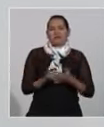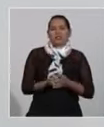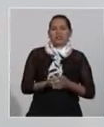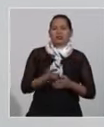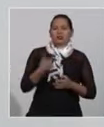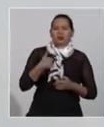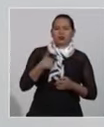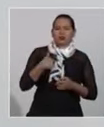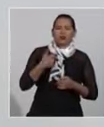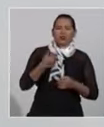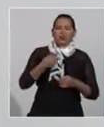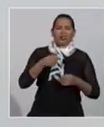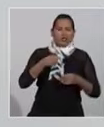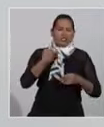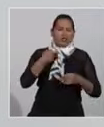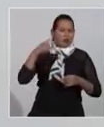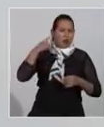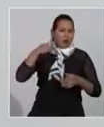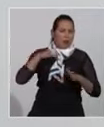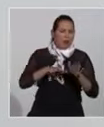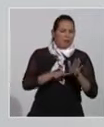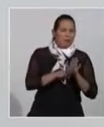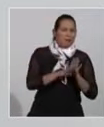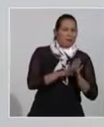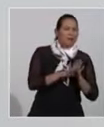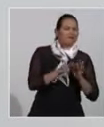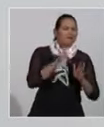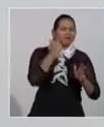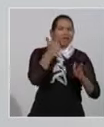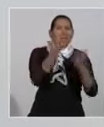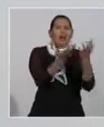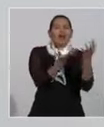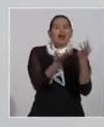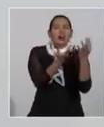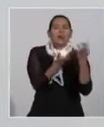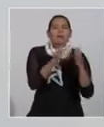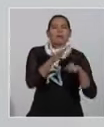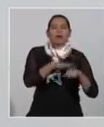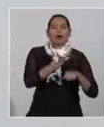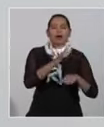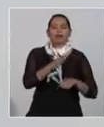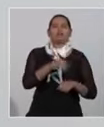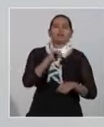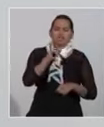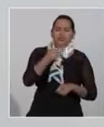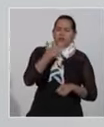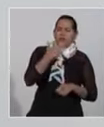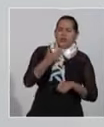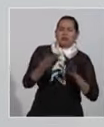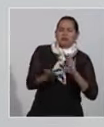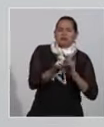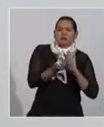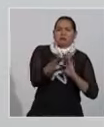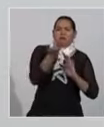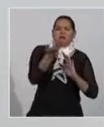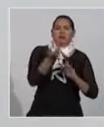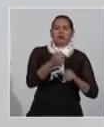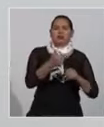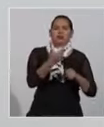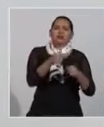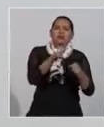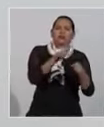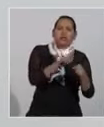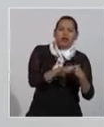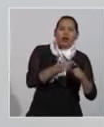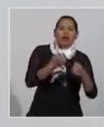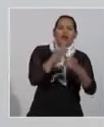Puebla en estos últimos 8 años. Reconozco que se han construido hospitales, escuelas, universidades, pasos a